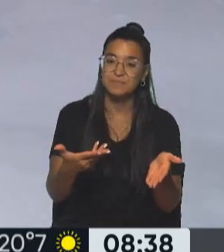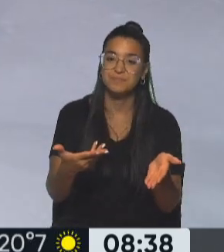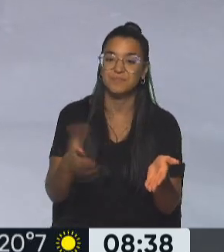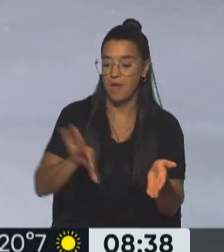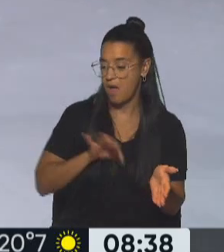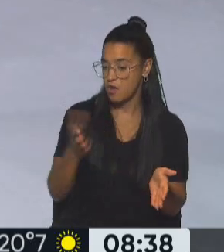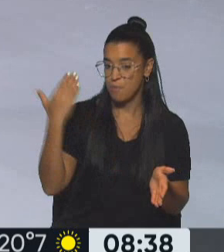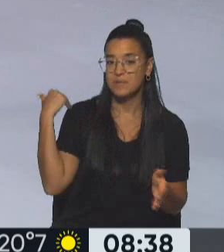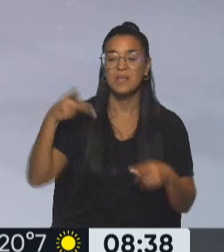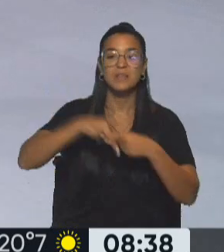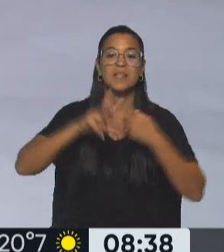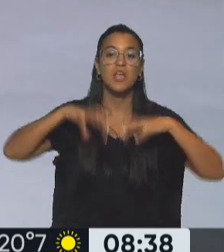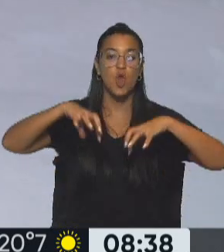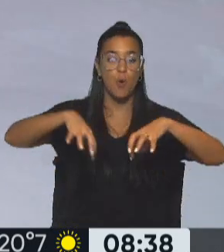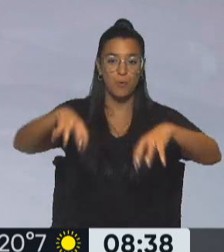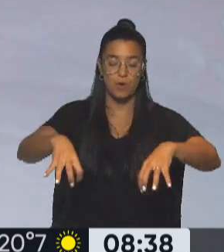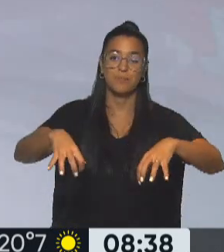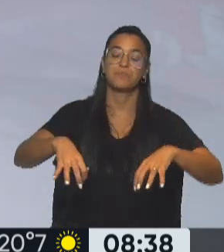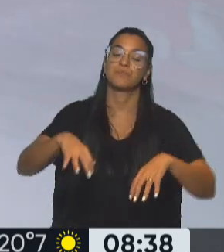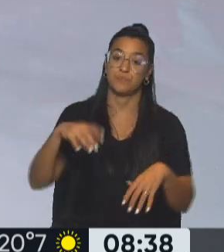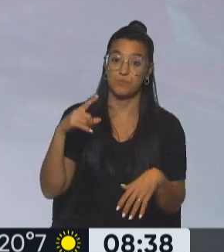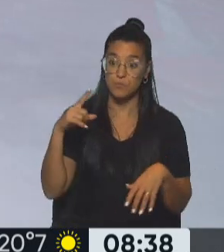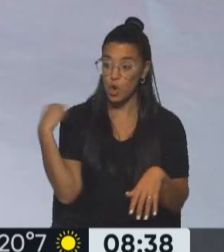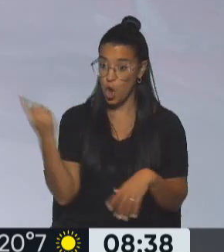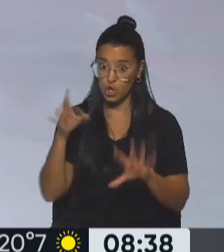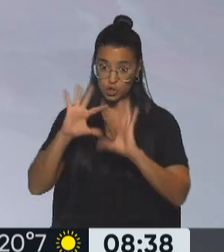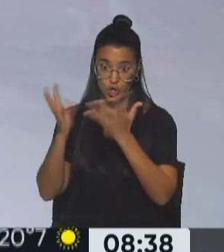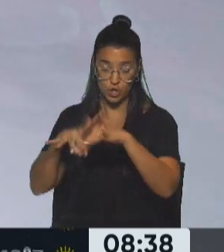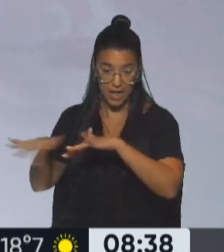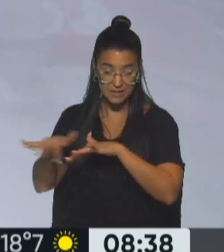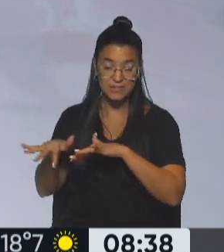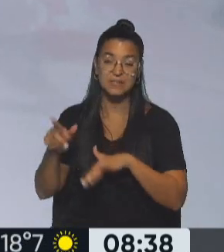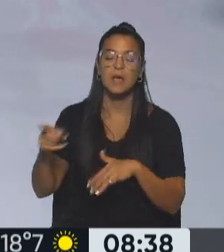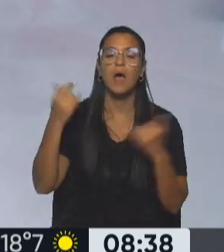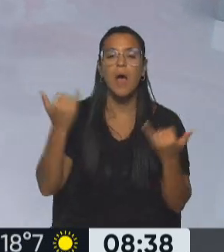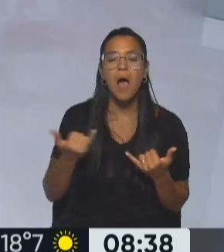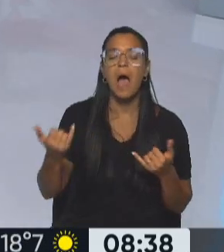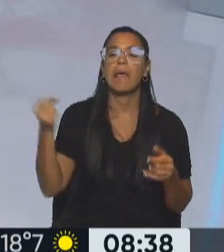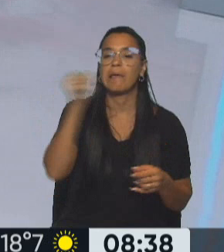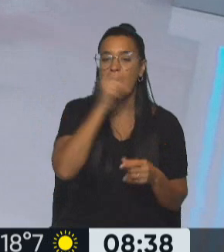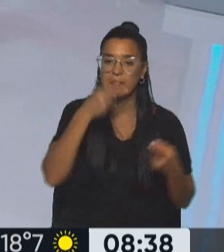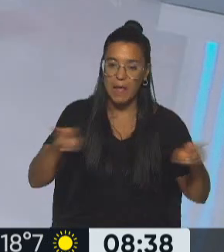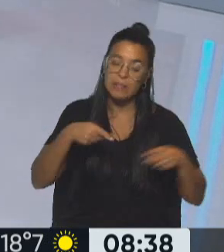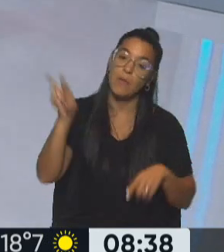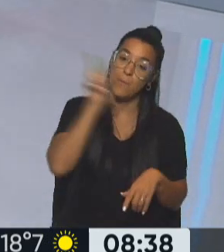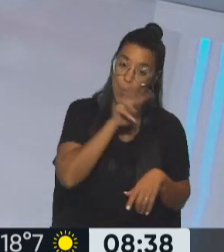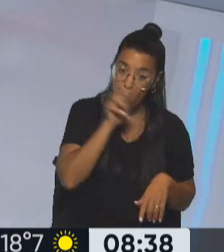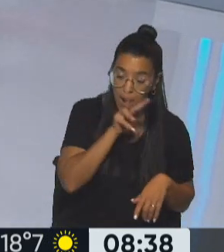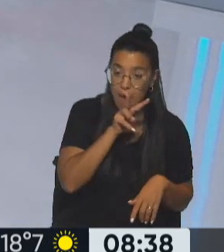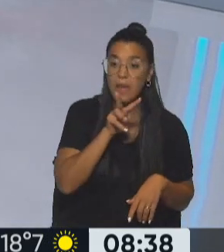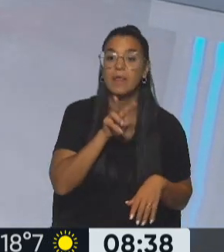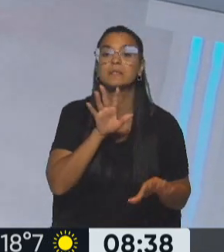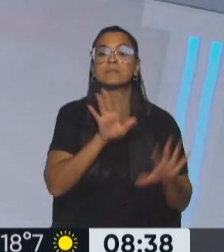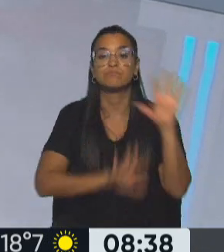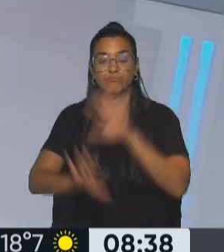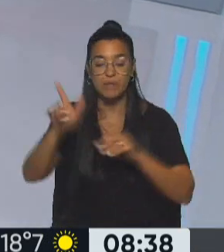año pasado en Tecnópolis, precisamente en el ciclo Nosotras Movemos el Mundo, de una serie de cantantes, mujeres, que se armó un